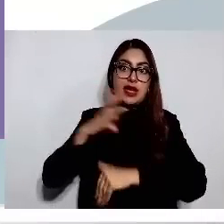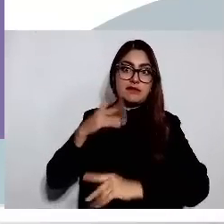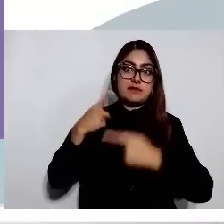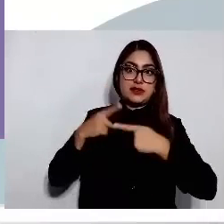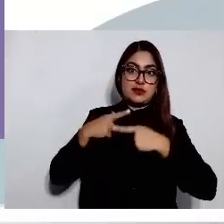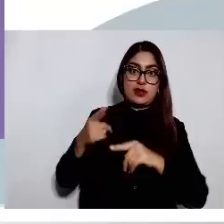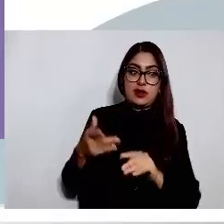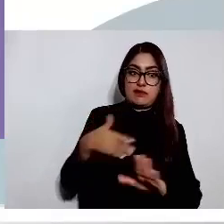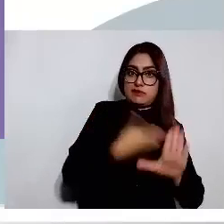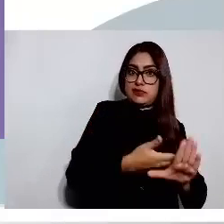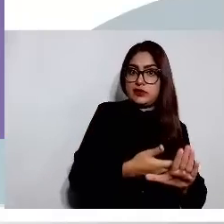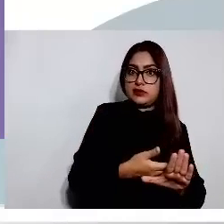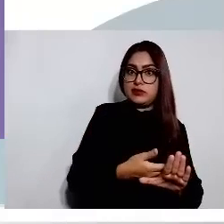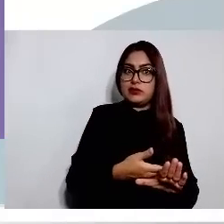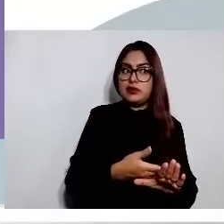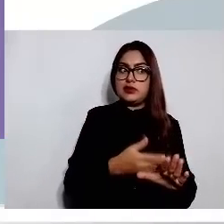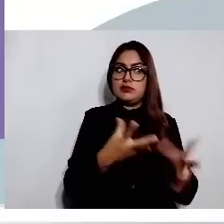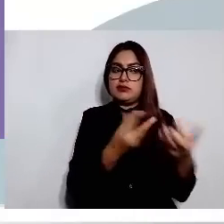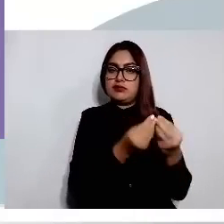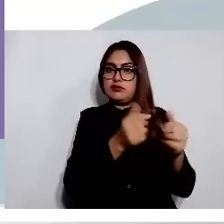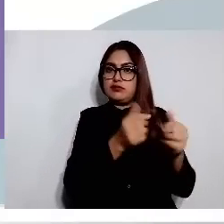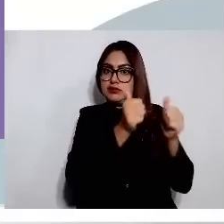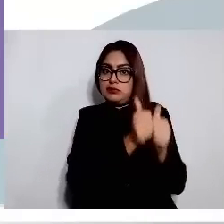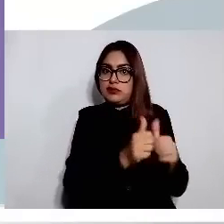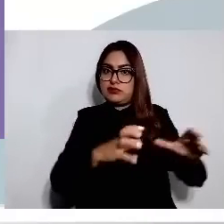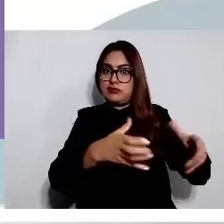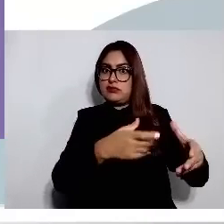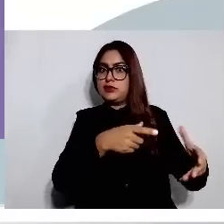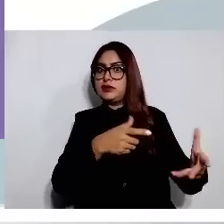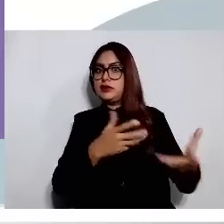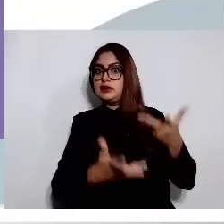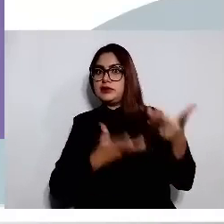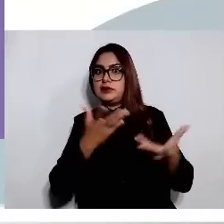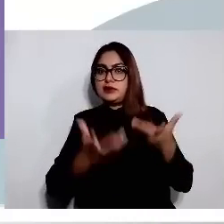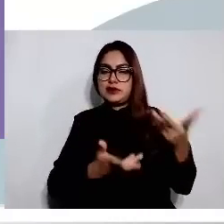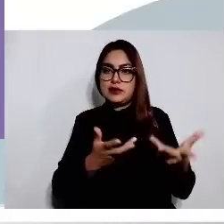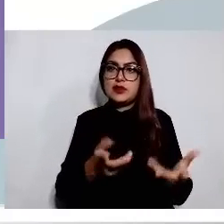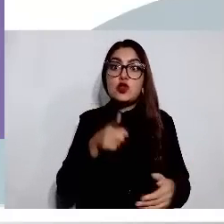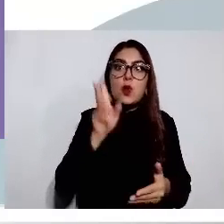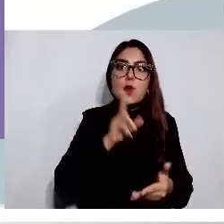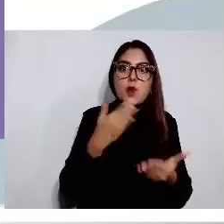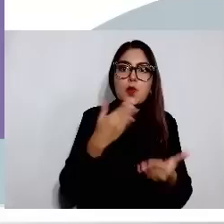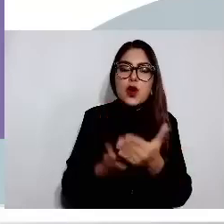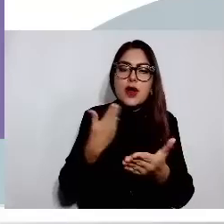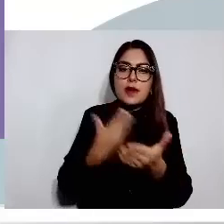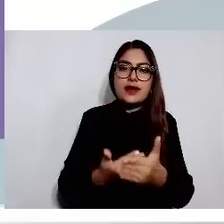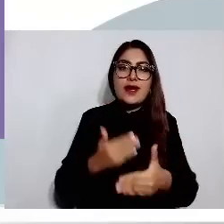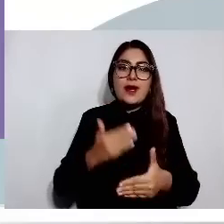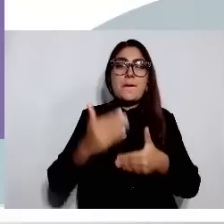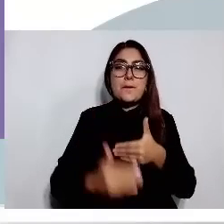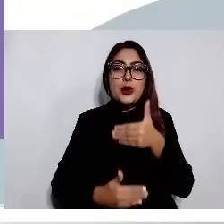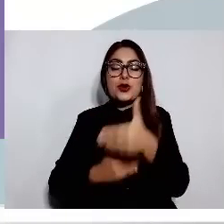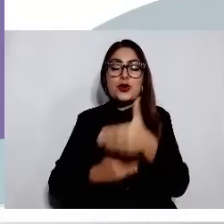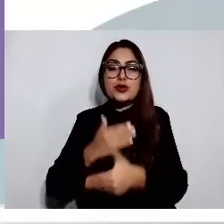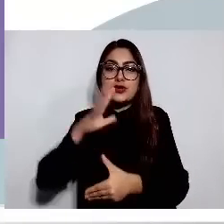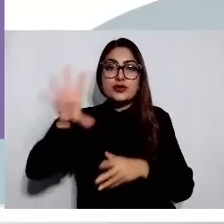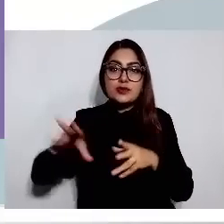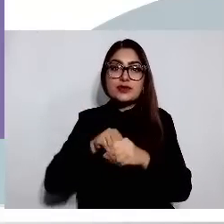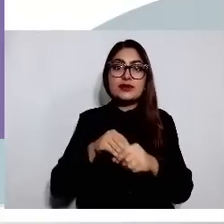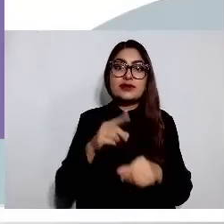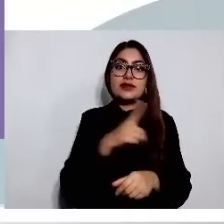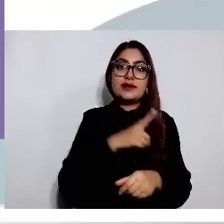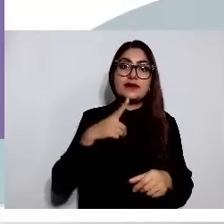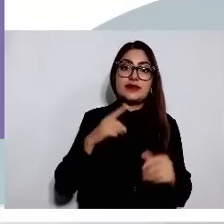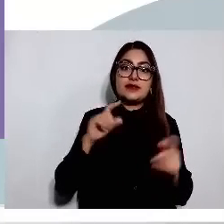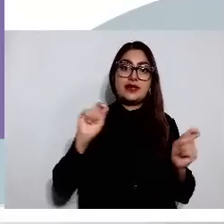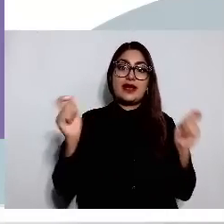Llevar pruebas documentadas, o sea, todo lo que son procesos, de verdad hay que cambiarlos porque